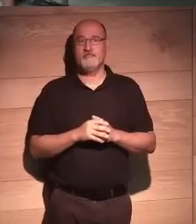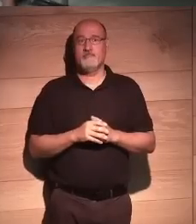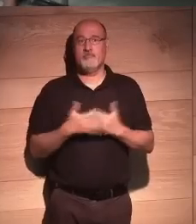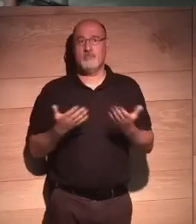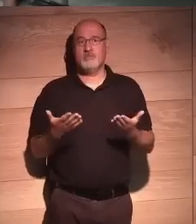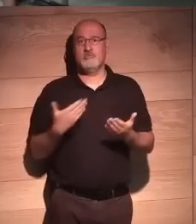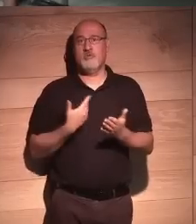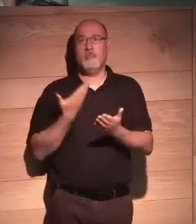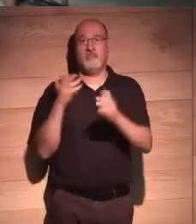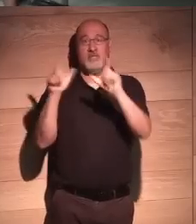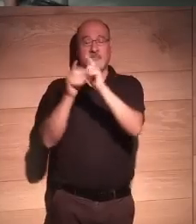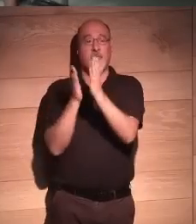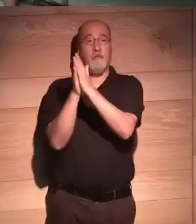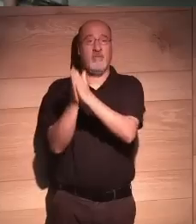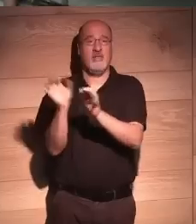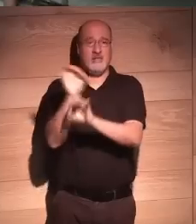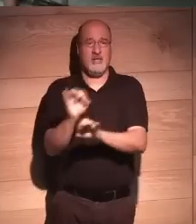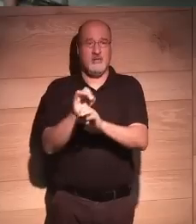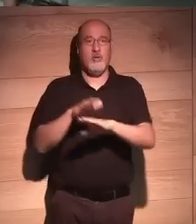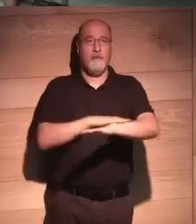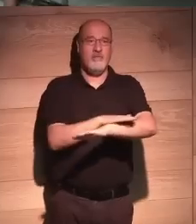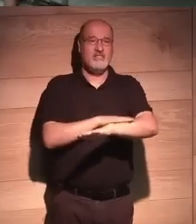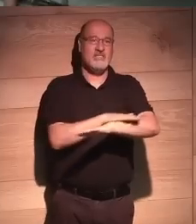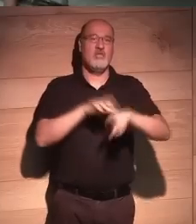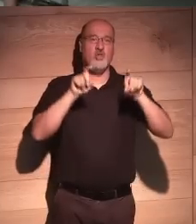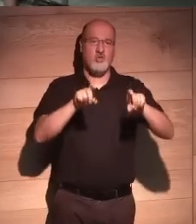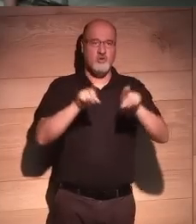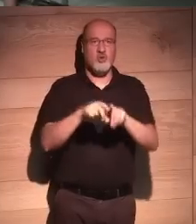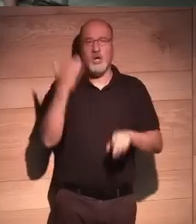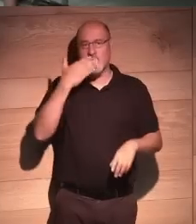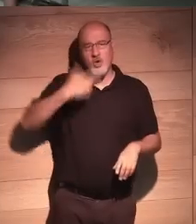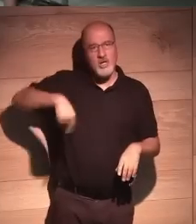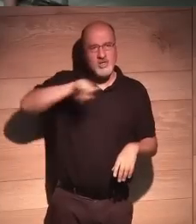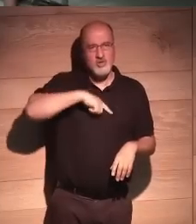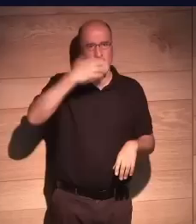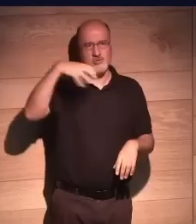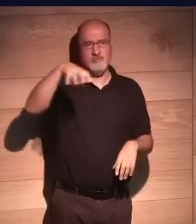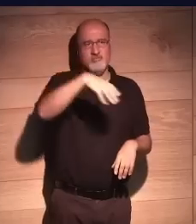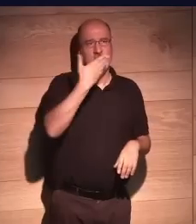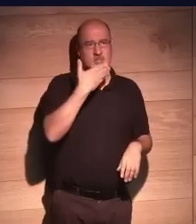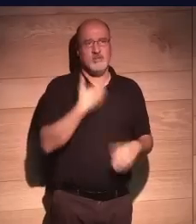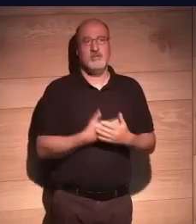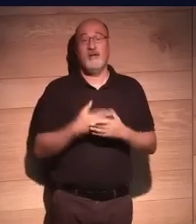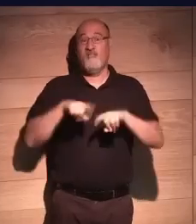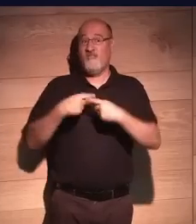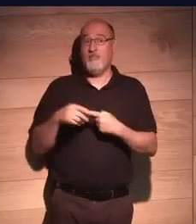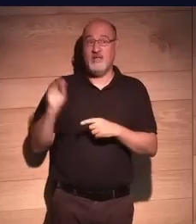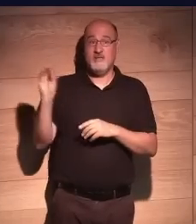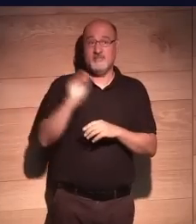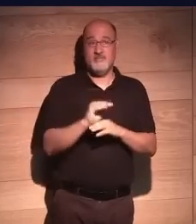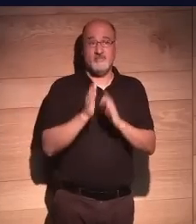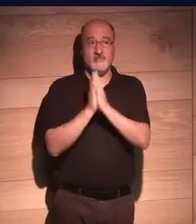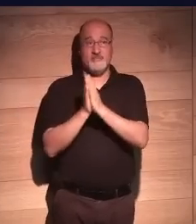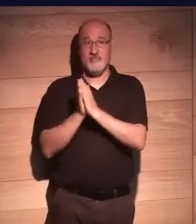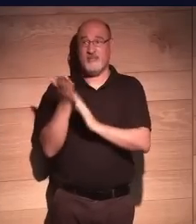que yo no le pediría nada a la tele, le pediría al Ministerio de Educación, a los colegios, a las familias, para